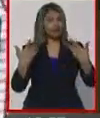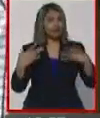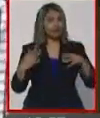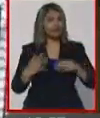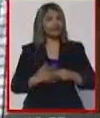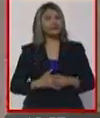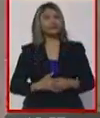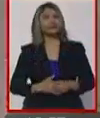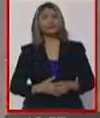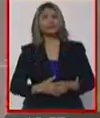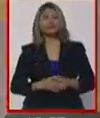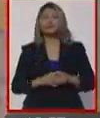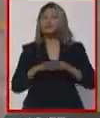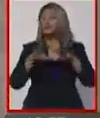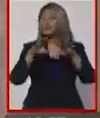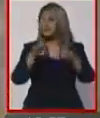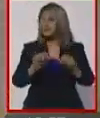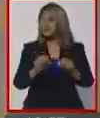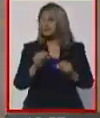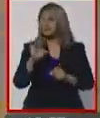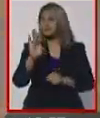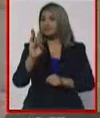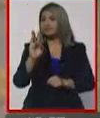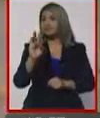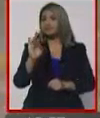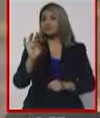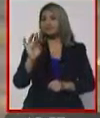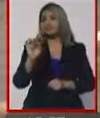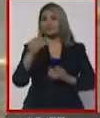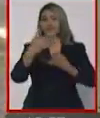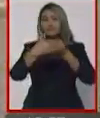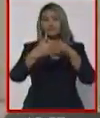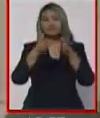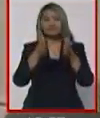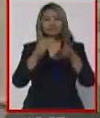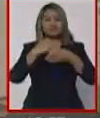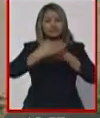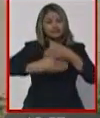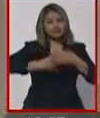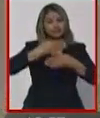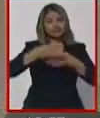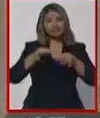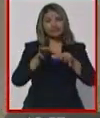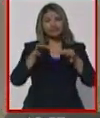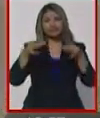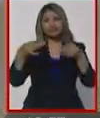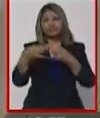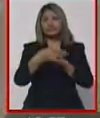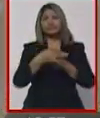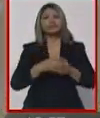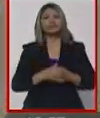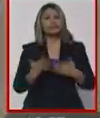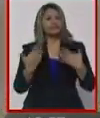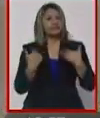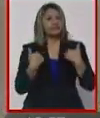al secuestro de 78 paquetes tipo ladrillo forrados con cinta masking